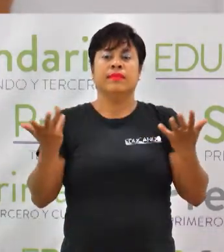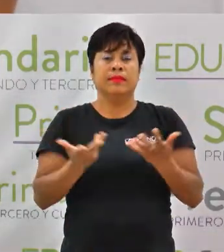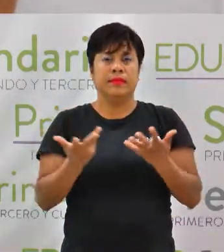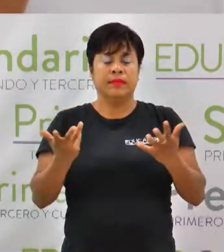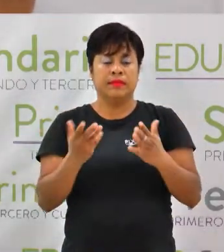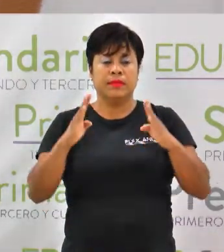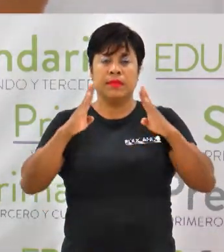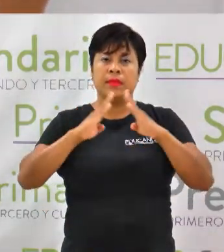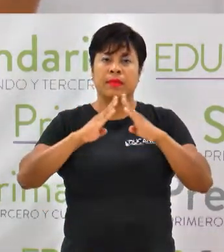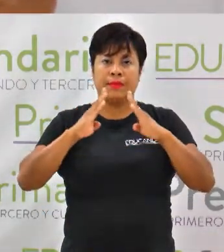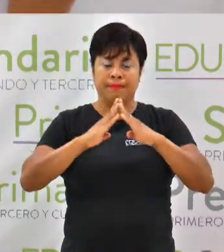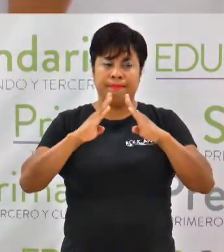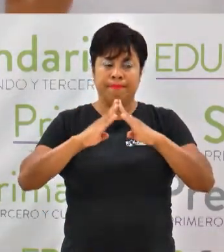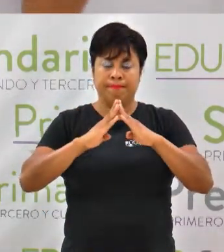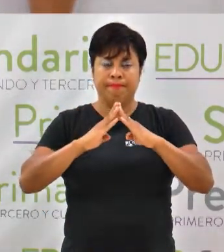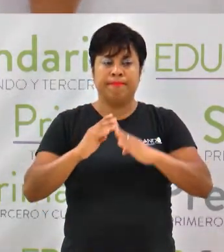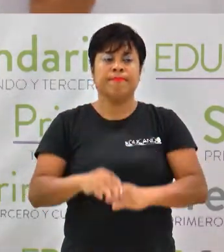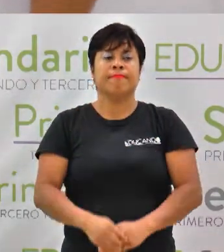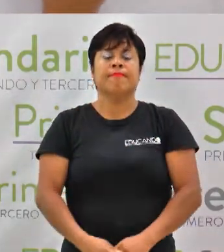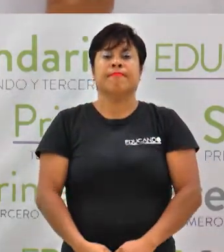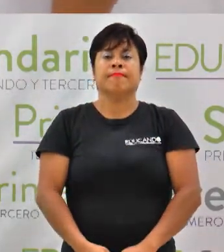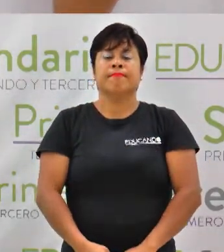hechas